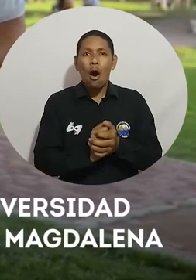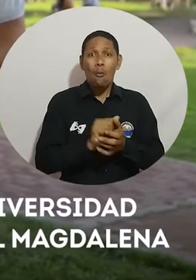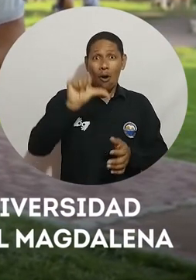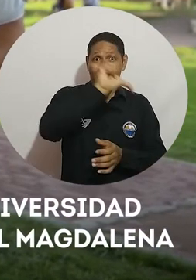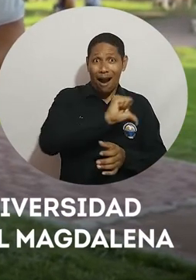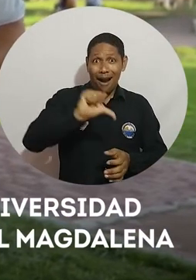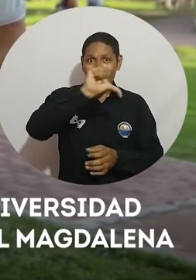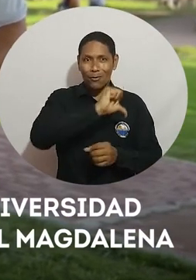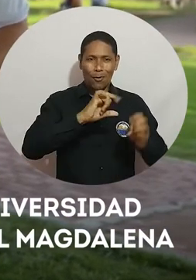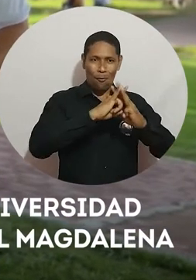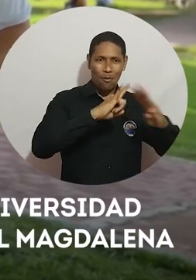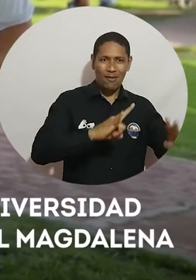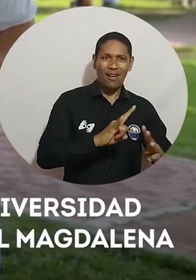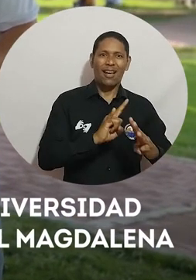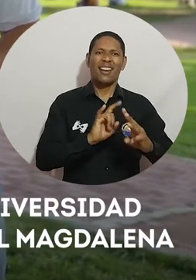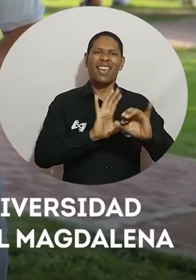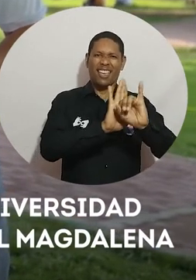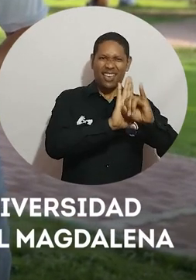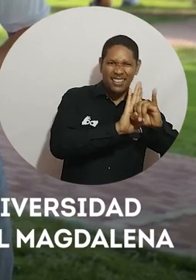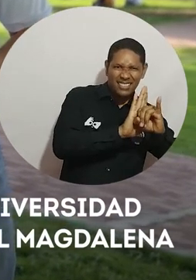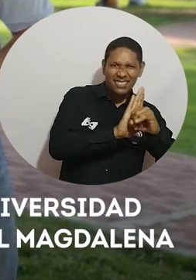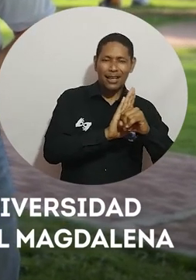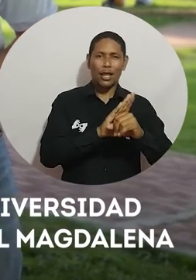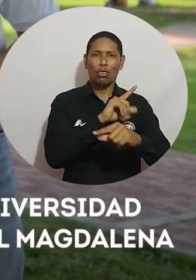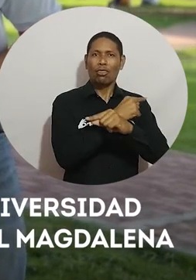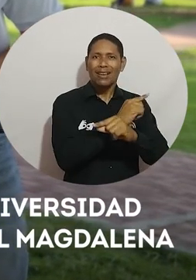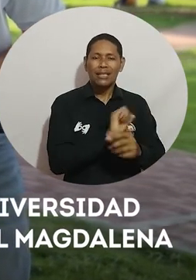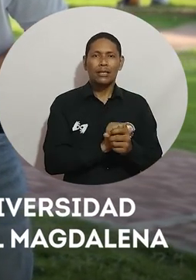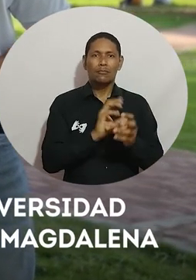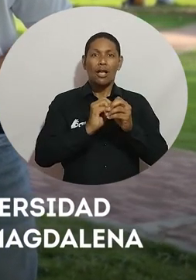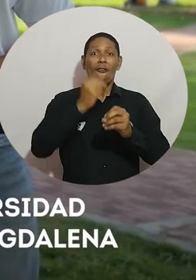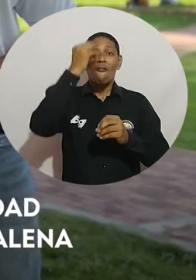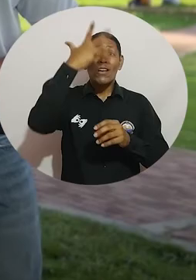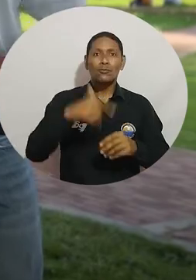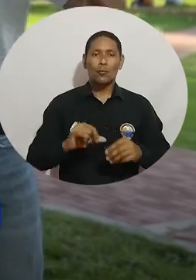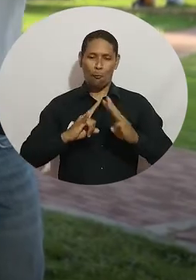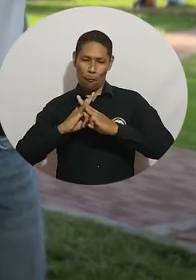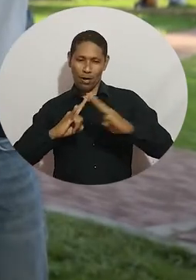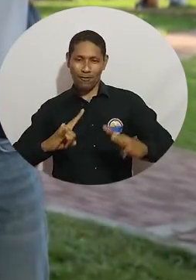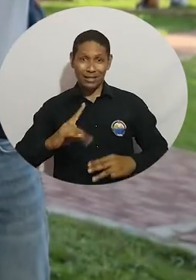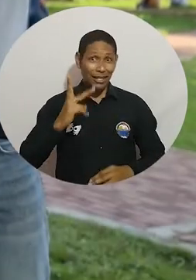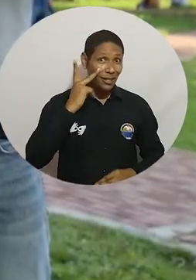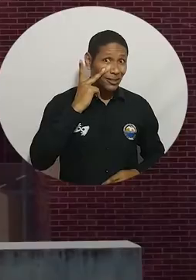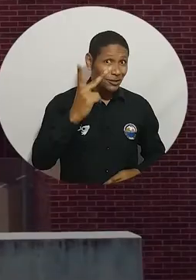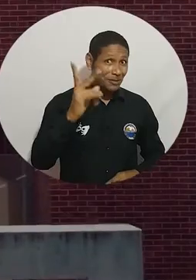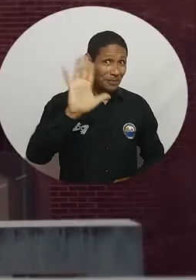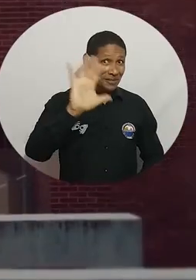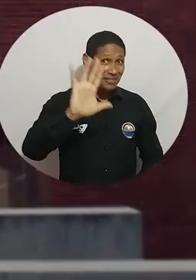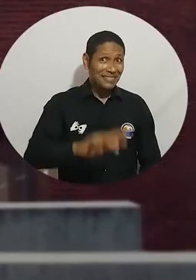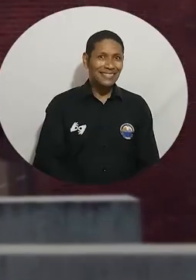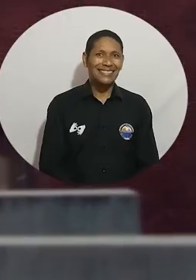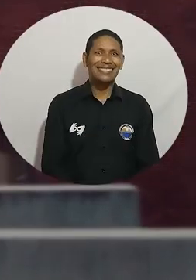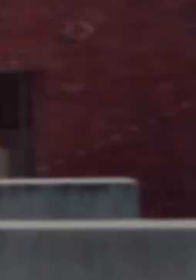institucionales, @unimagdalena para Instagram y Twitter y Universidad del Magdalena en Facebook. Hasta pronto.